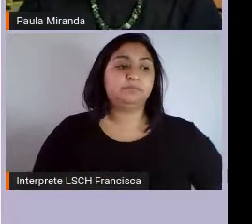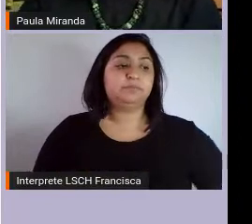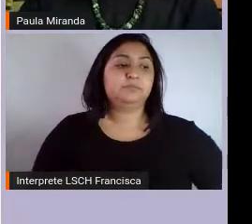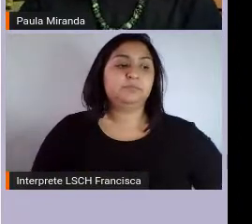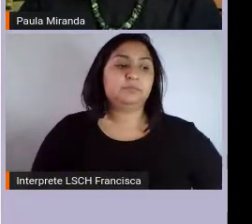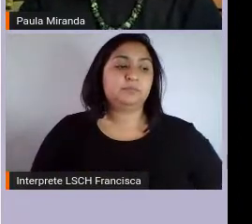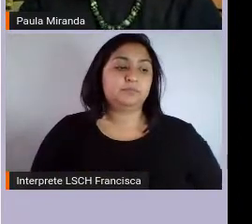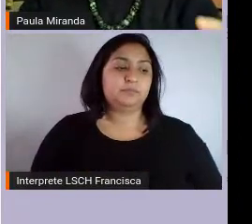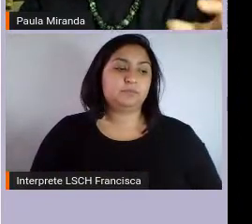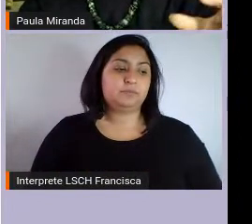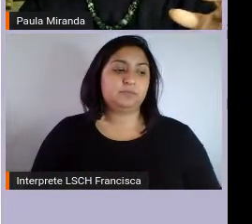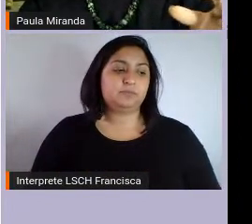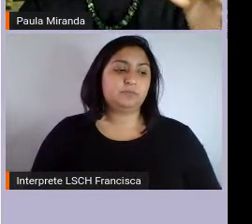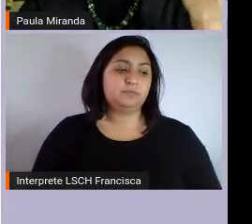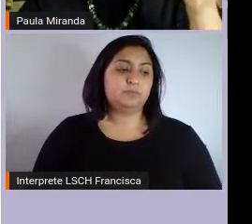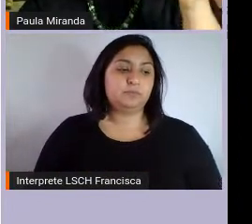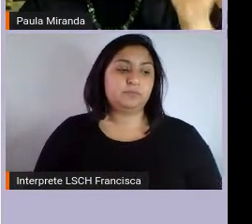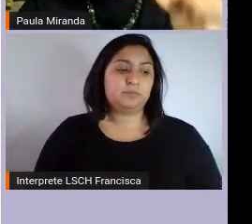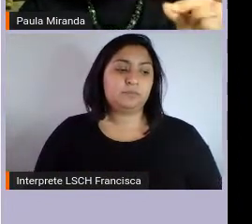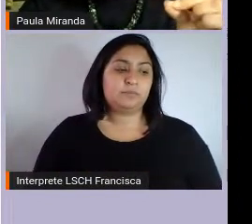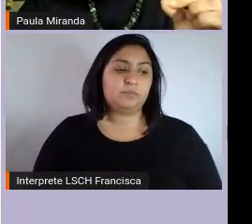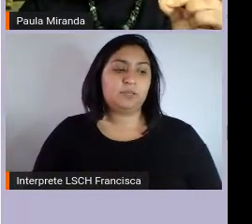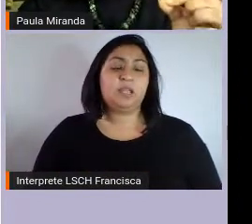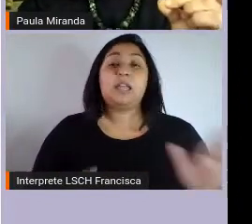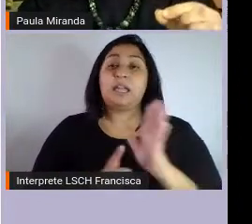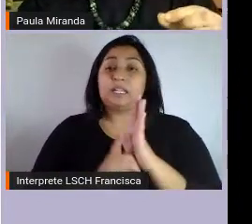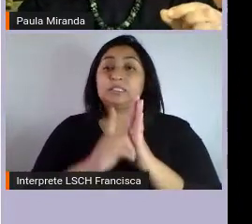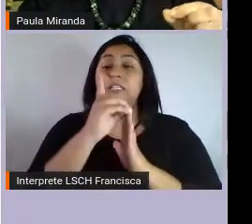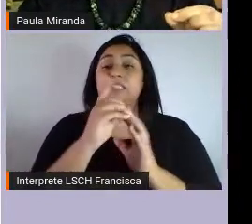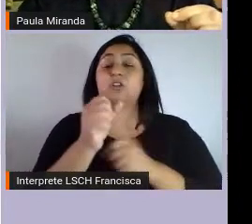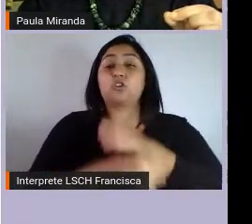Y en ese desarrollo, entonces, el año 52,